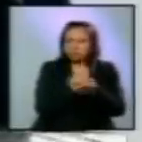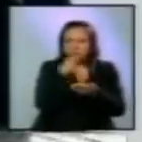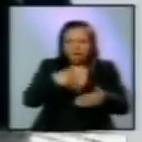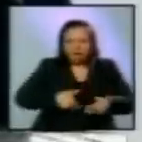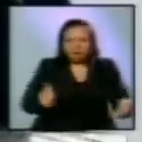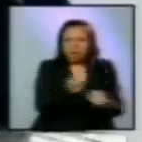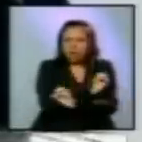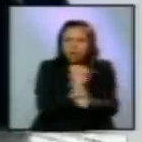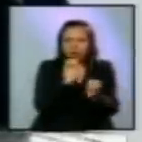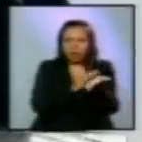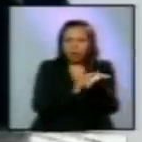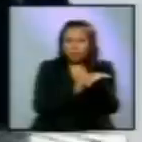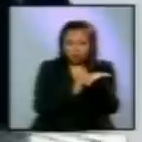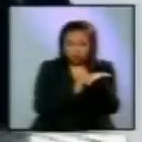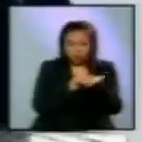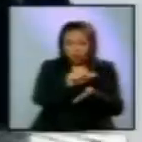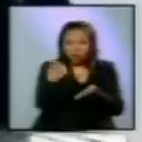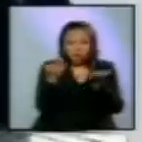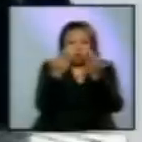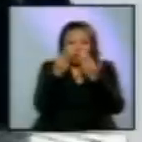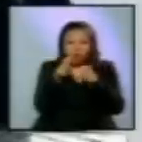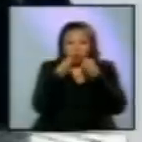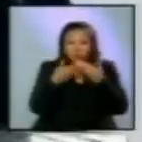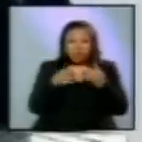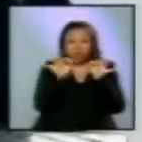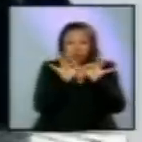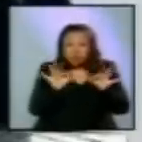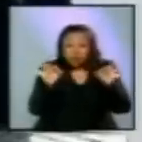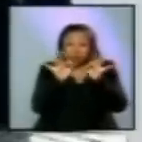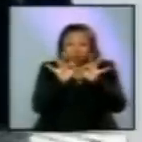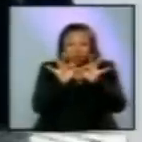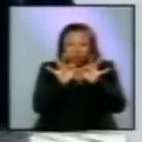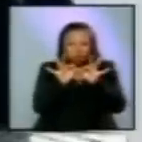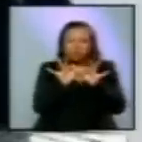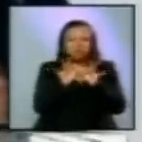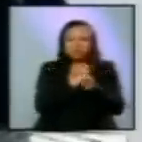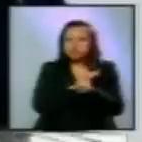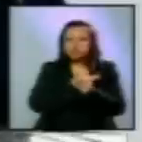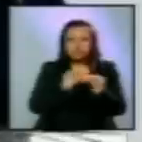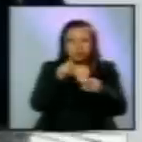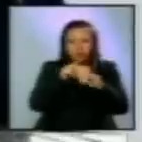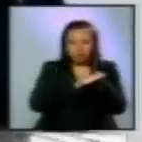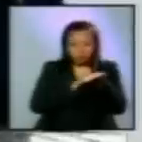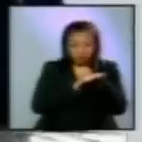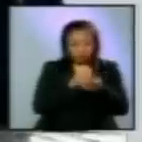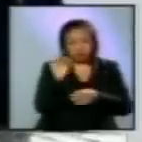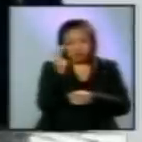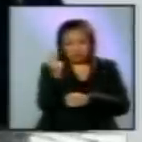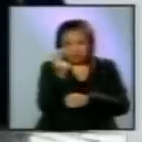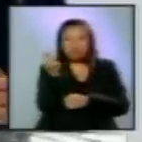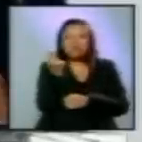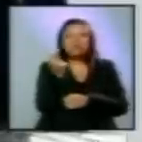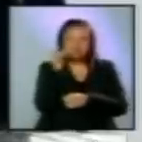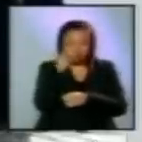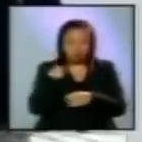alimentaria para que nadie carezca de la canasta básica de los alimentos. Y es necesario insistir en las